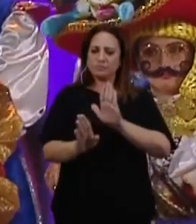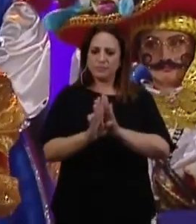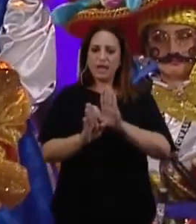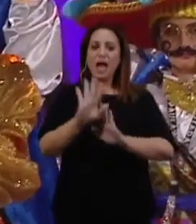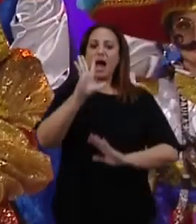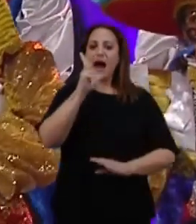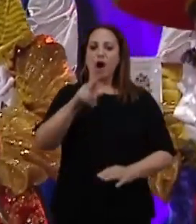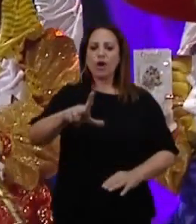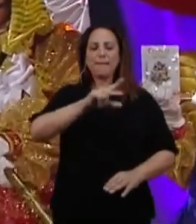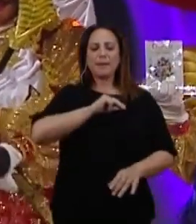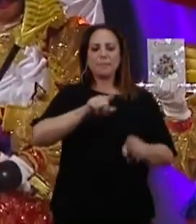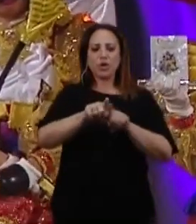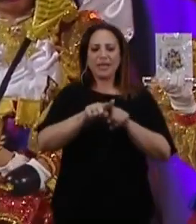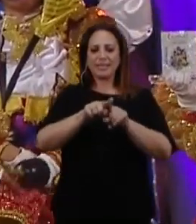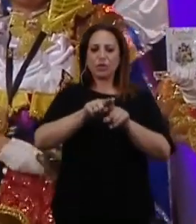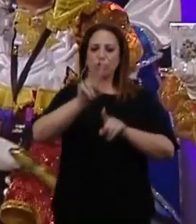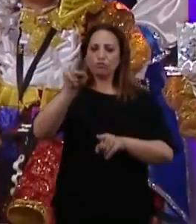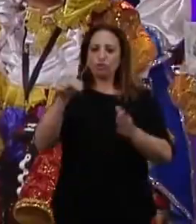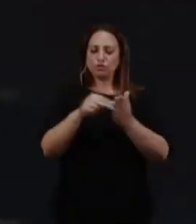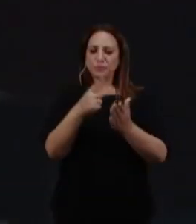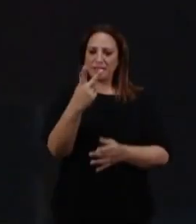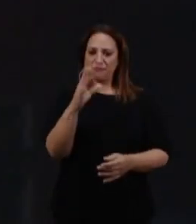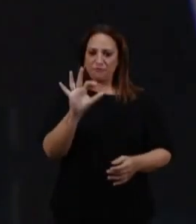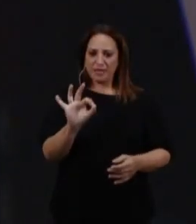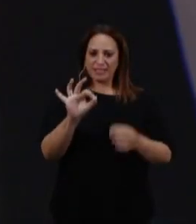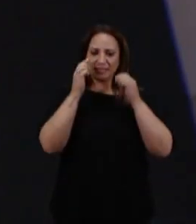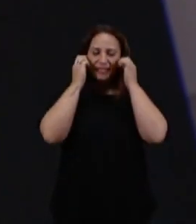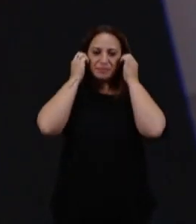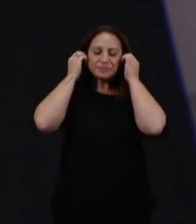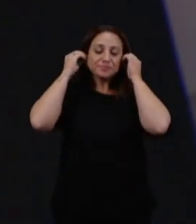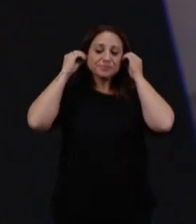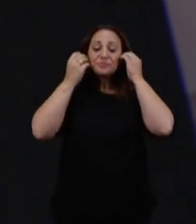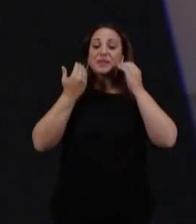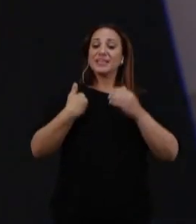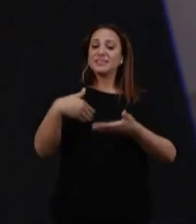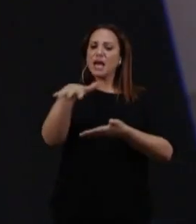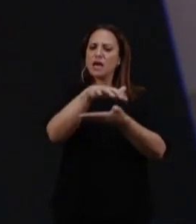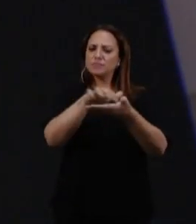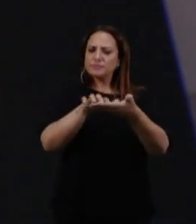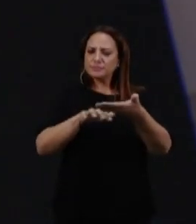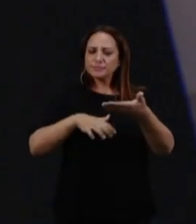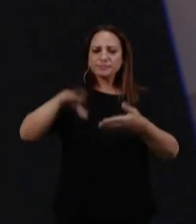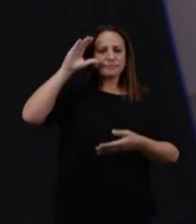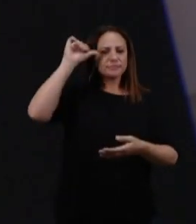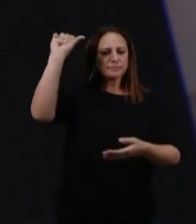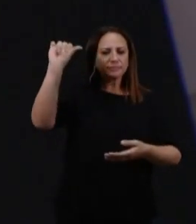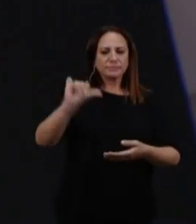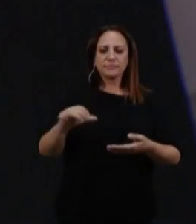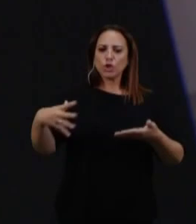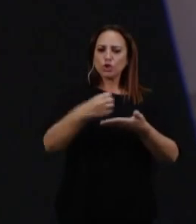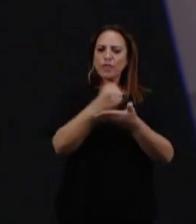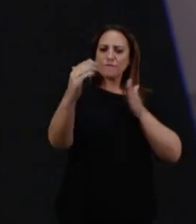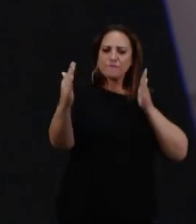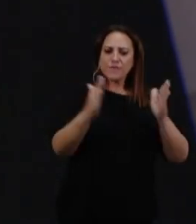con el premio Criticón 2020. Una vez oídas todas las canciones de las murgas participantes en las diferentes fases y en la gran